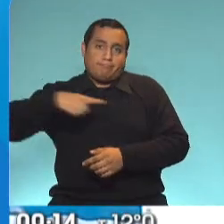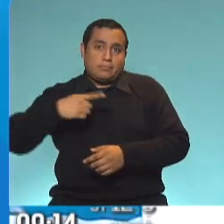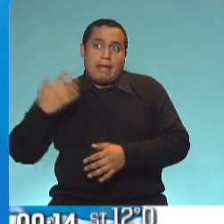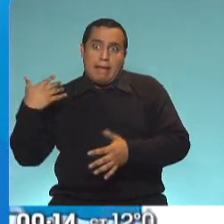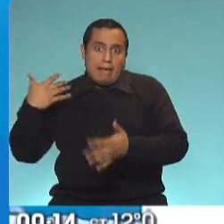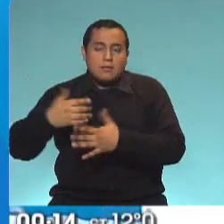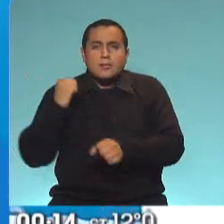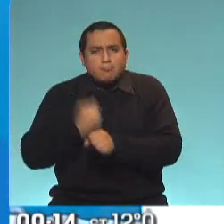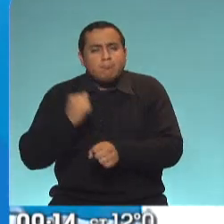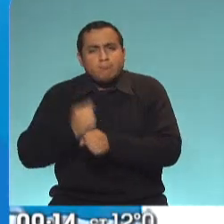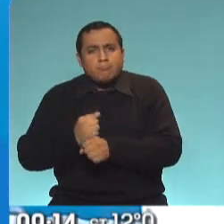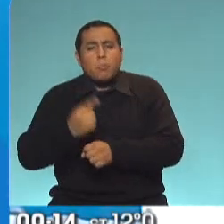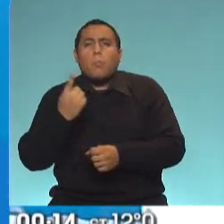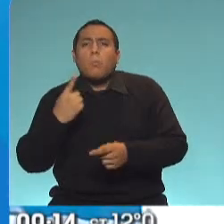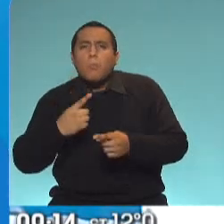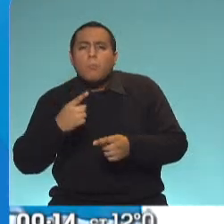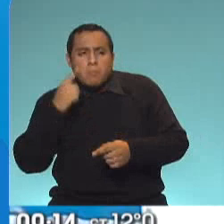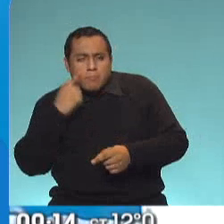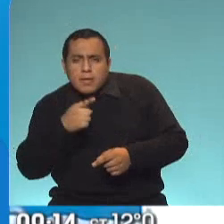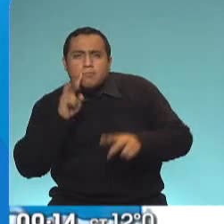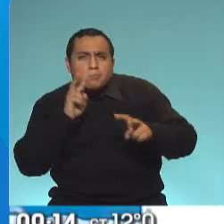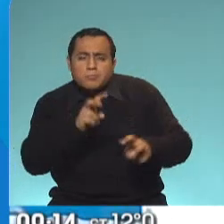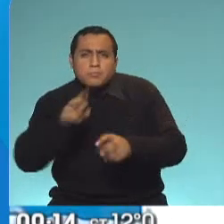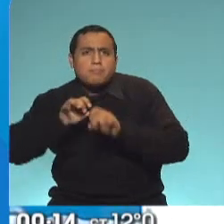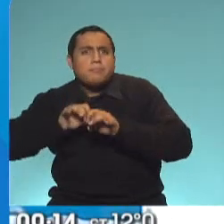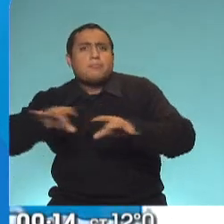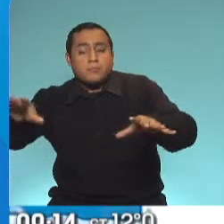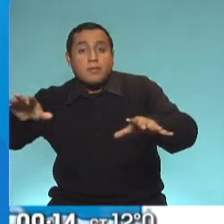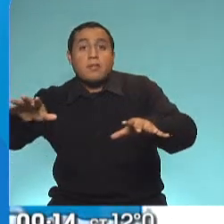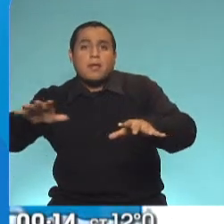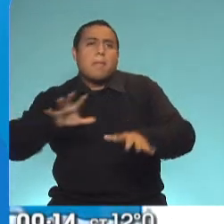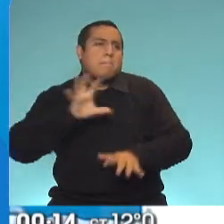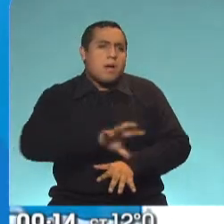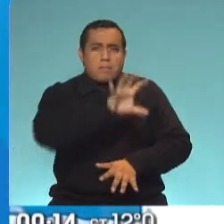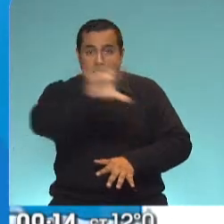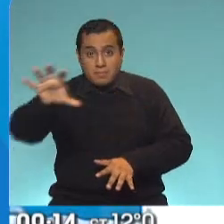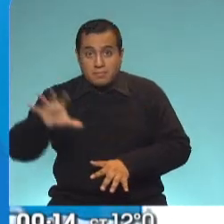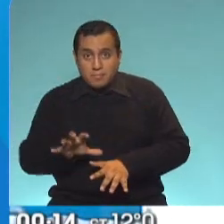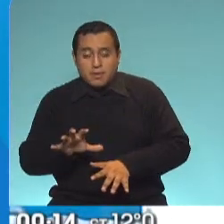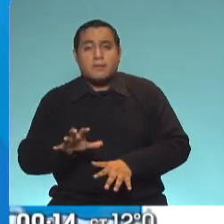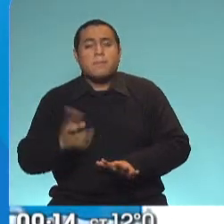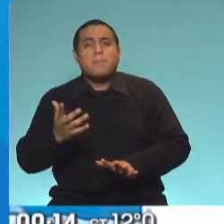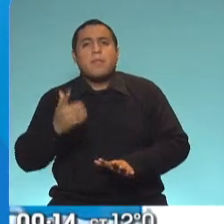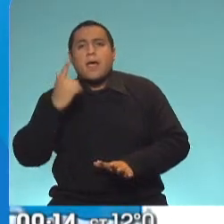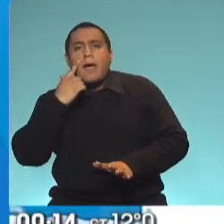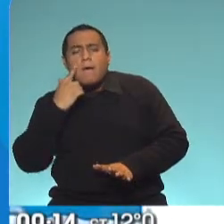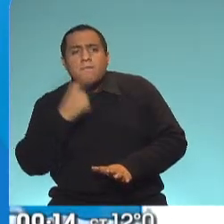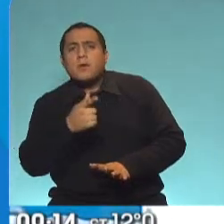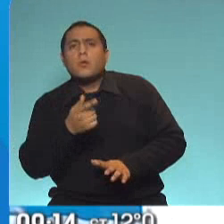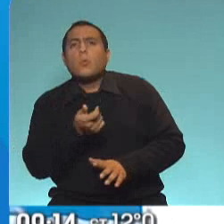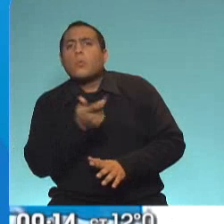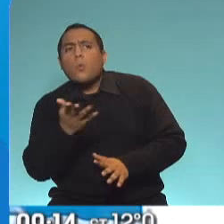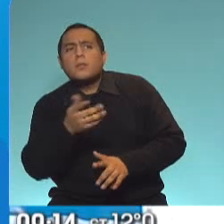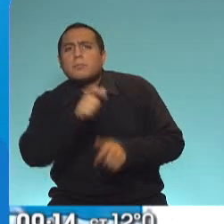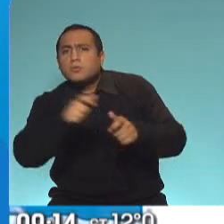las epidemiologías de todo el país, de las jurisdicciones, en sensibilizar la definición de caso y en abordar de